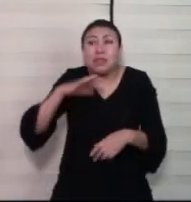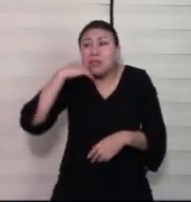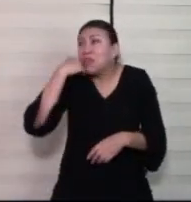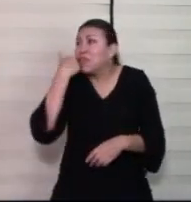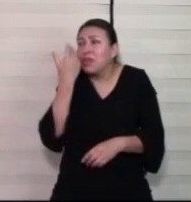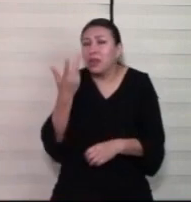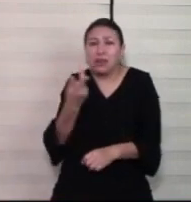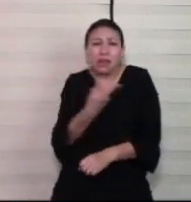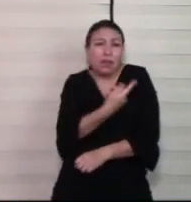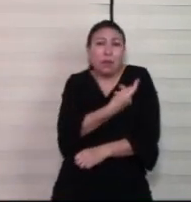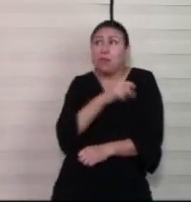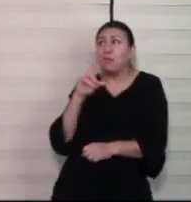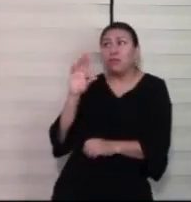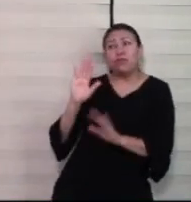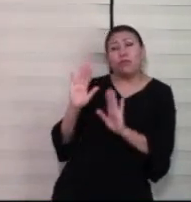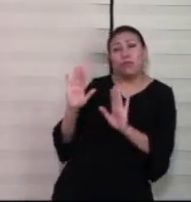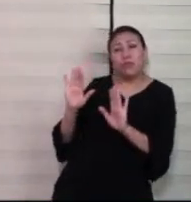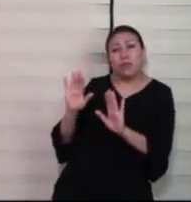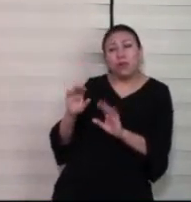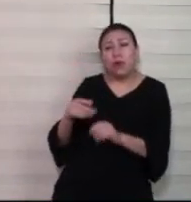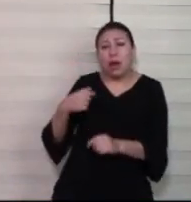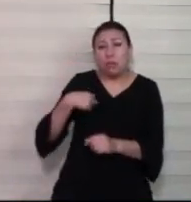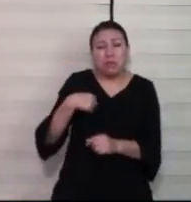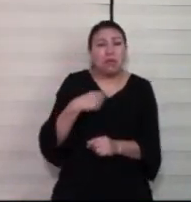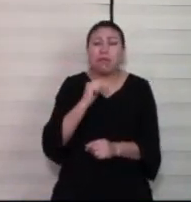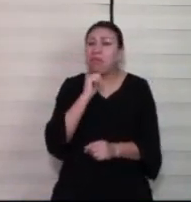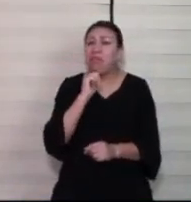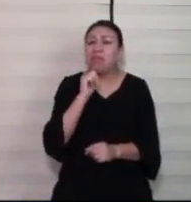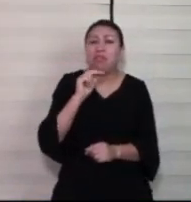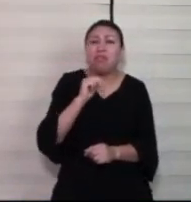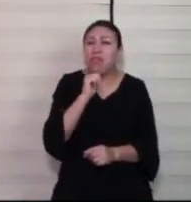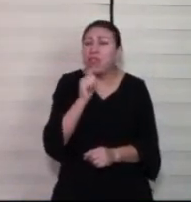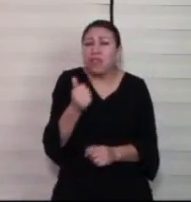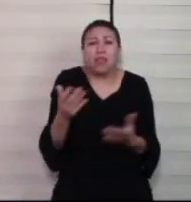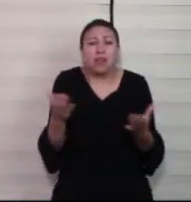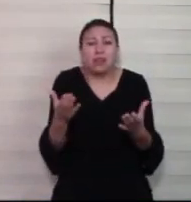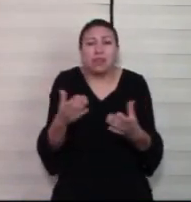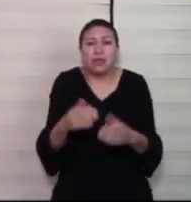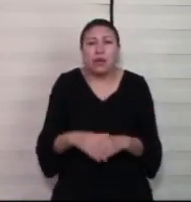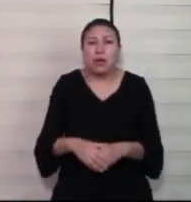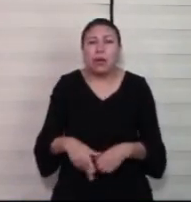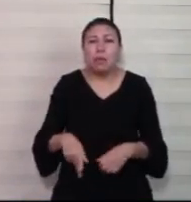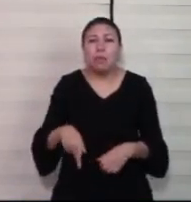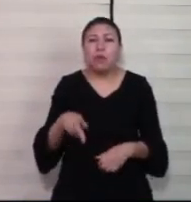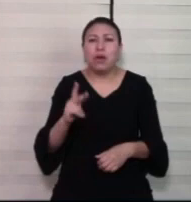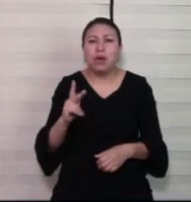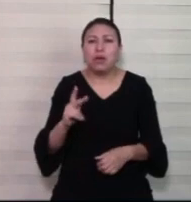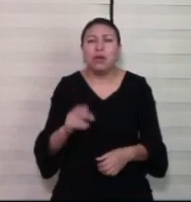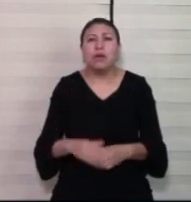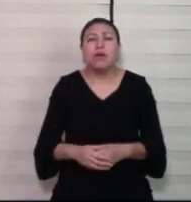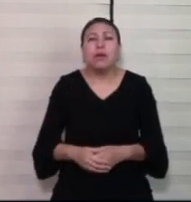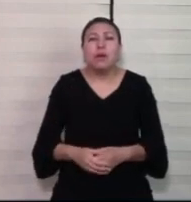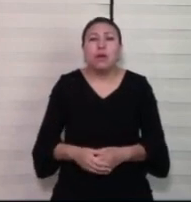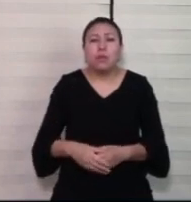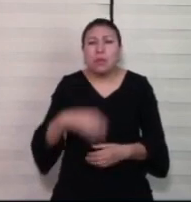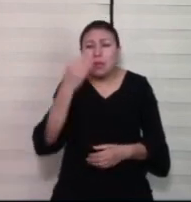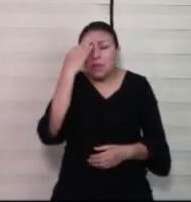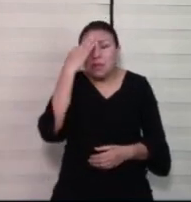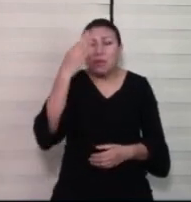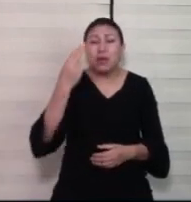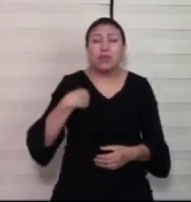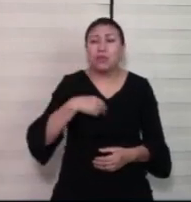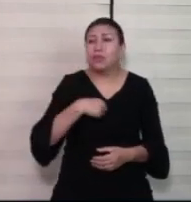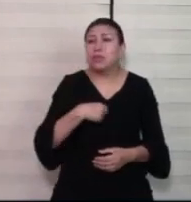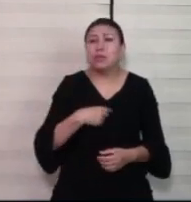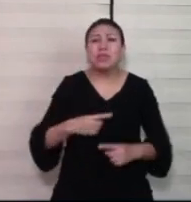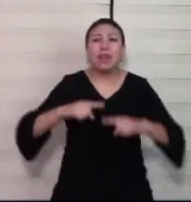no, eso no me va a hacer nada. Pero yo creo que tenemos que llegar al momento de depender del conocimiento científico, de